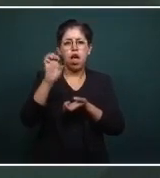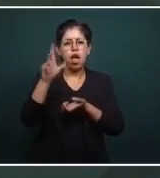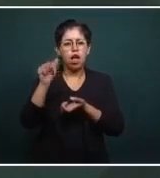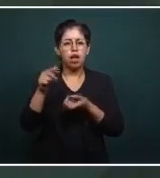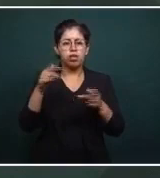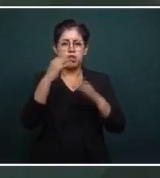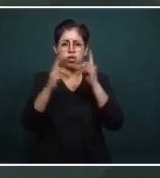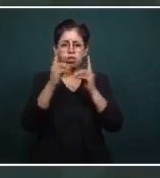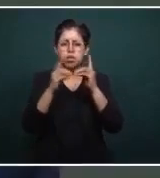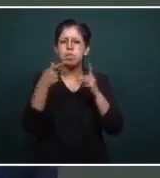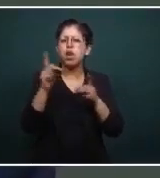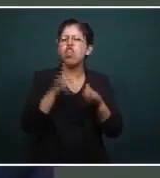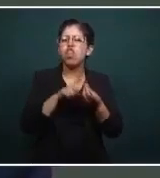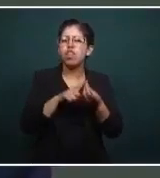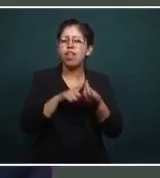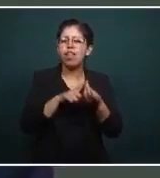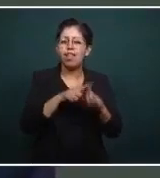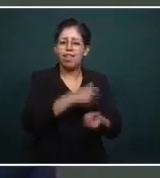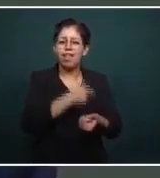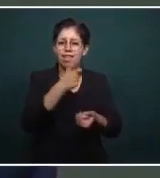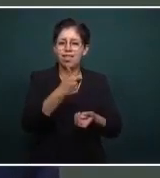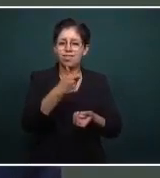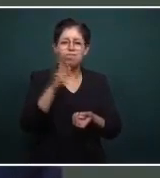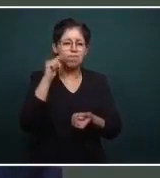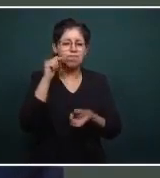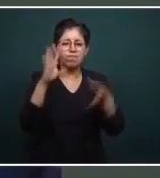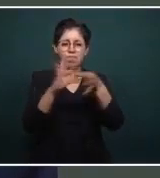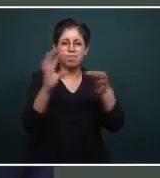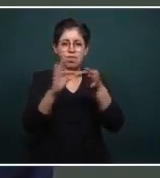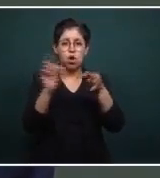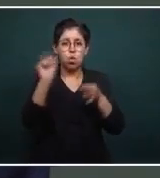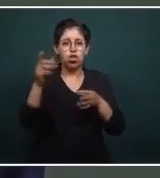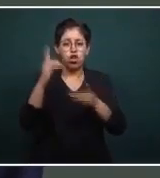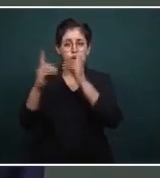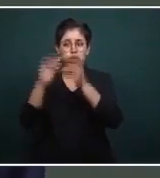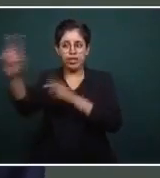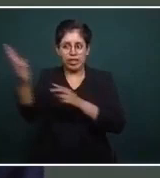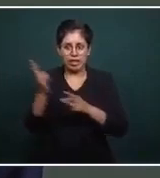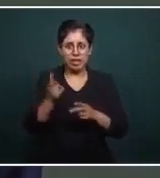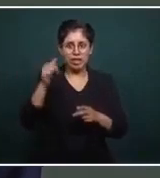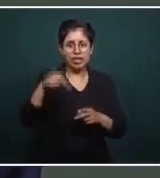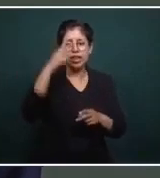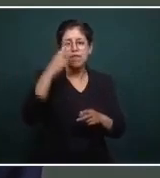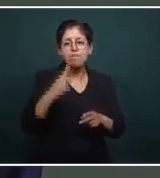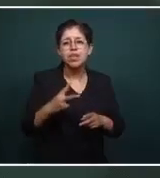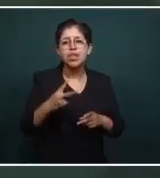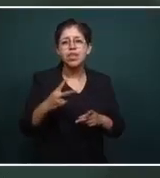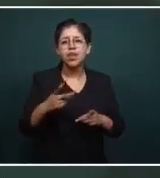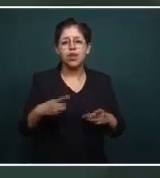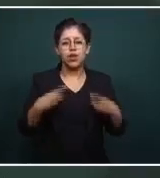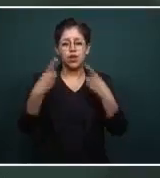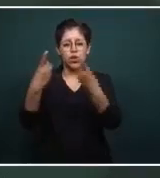Y apenas regresen, se les van a entregar los apoyos. No va a